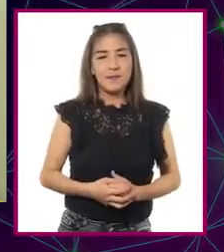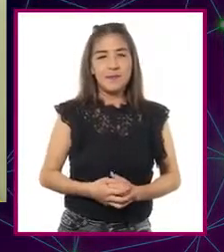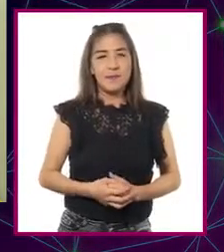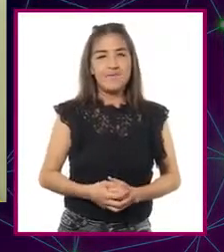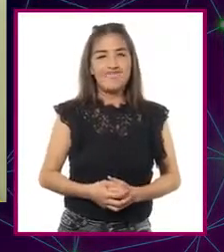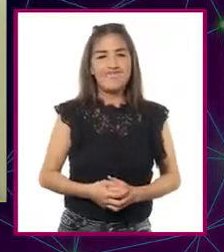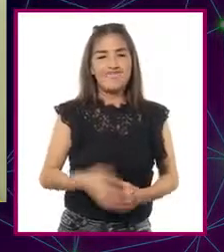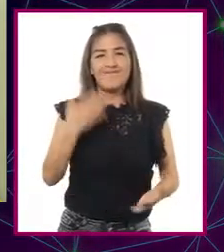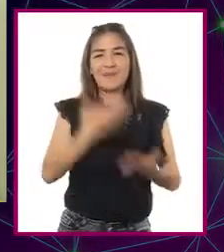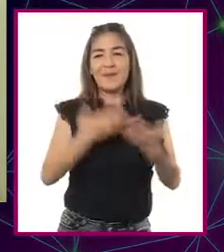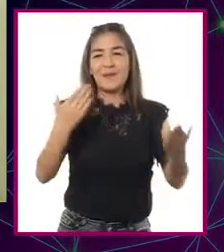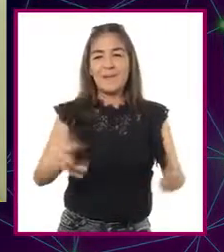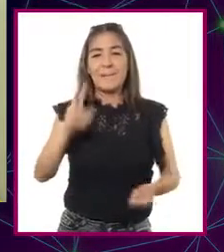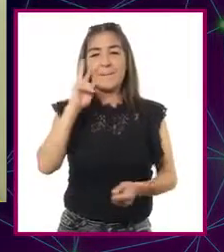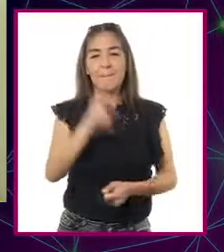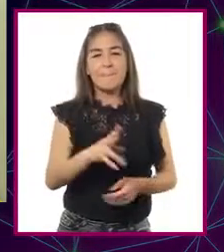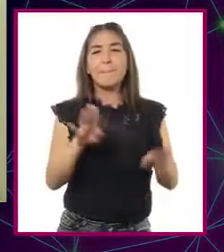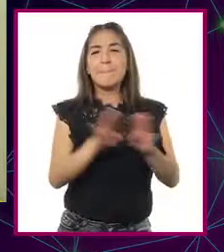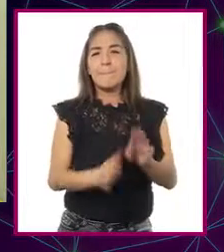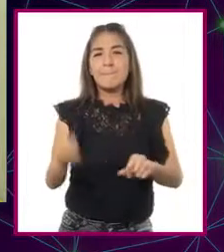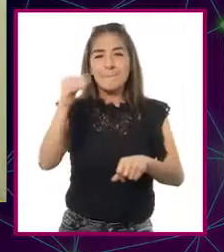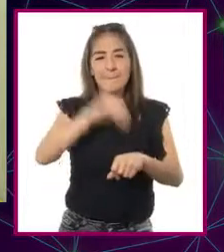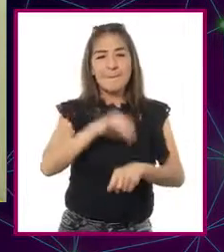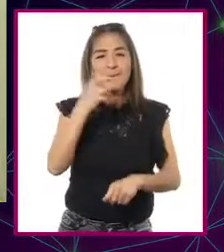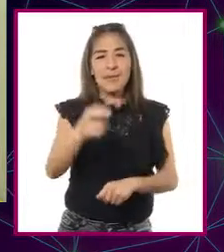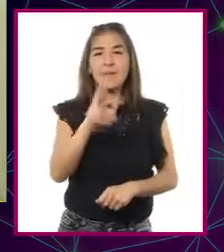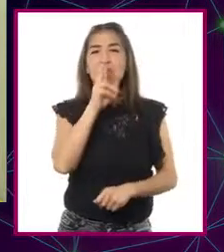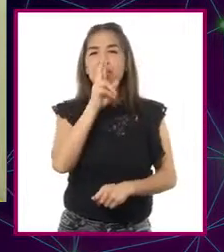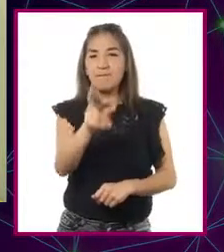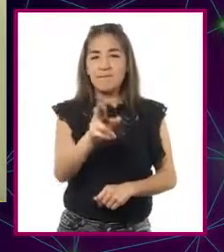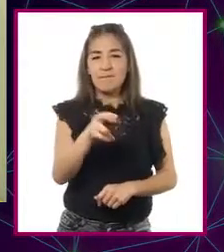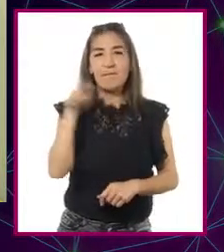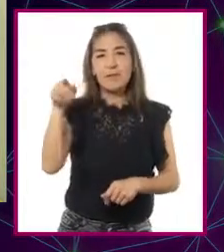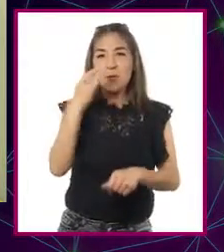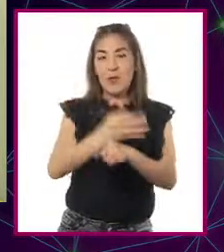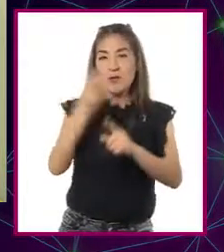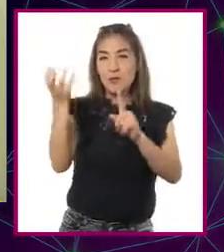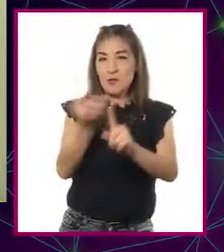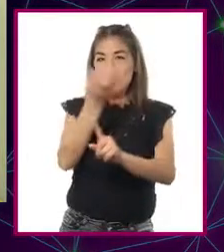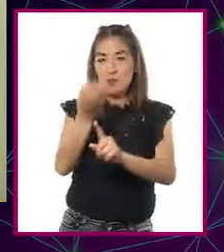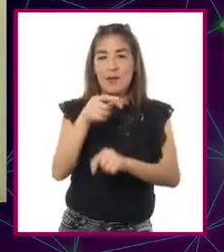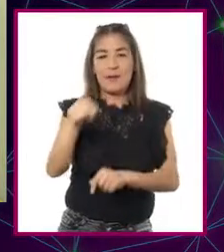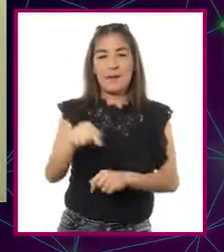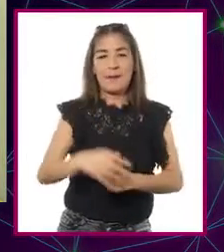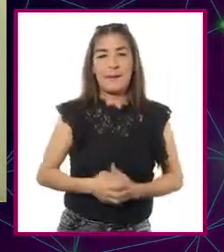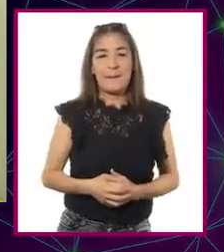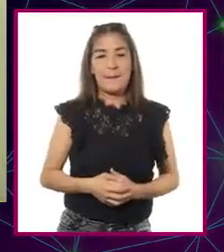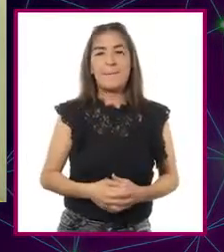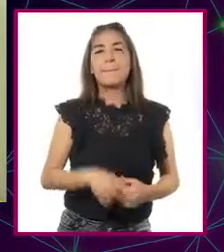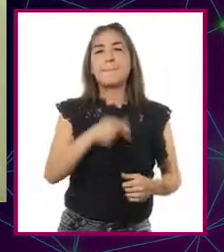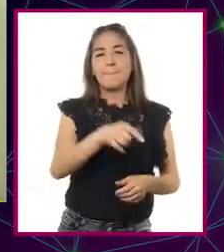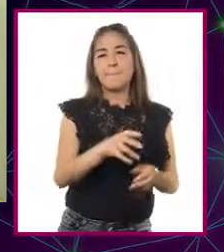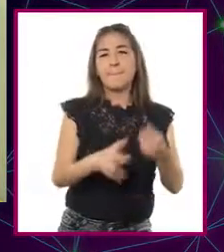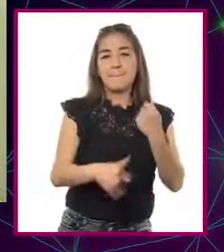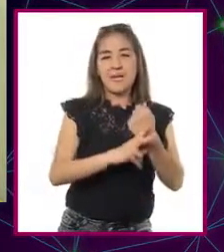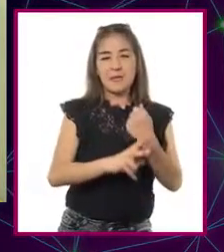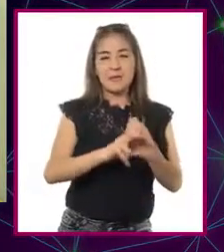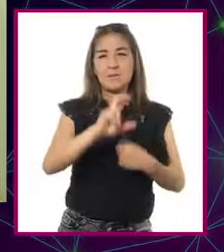Ahora vamos a ver, vamos a colocar el resultado de la combustión en el vaso de